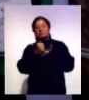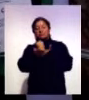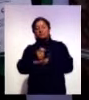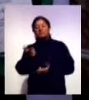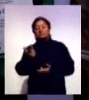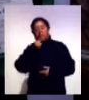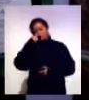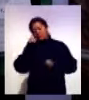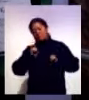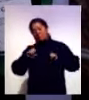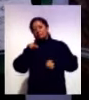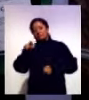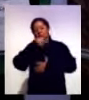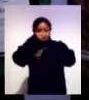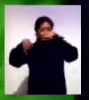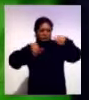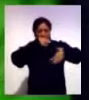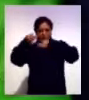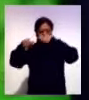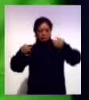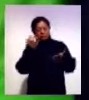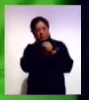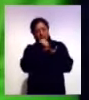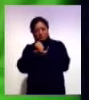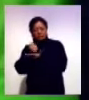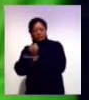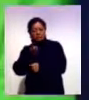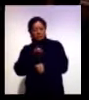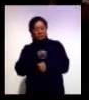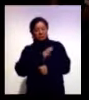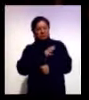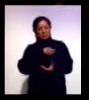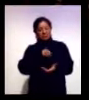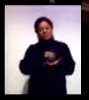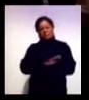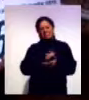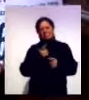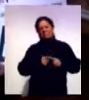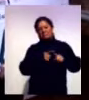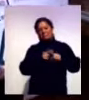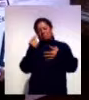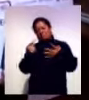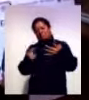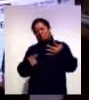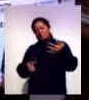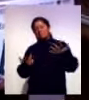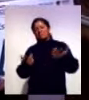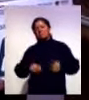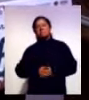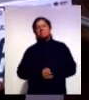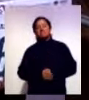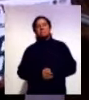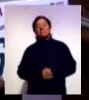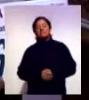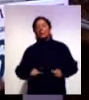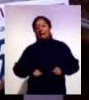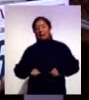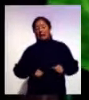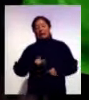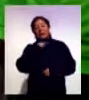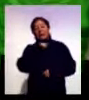tradiciones que posee la entidad y difundir los logros que en este momento registra en diversos rubros. Los galardonados recibieron un